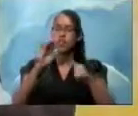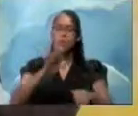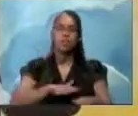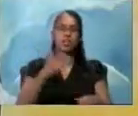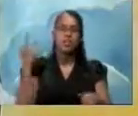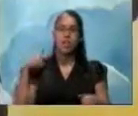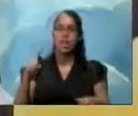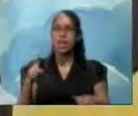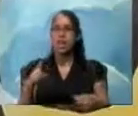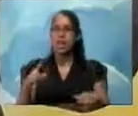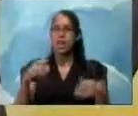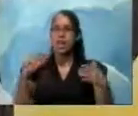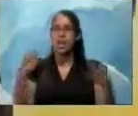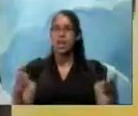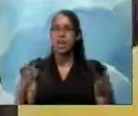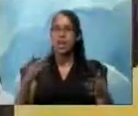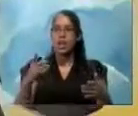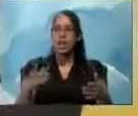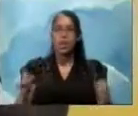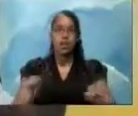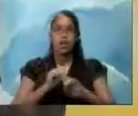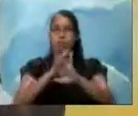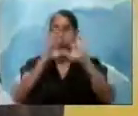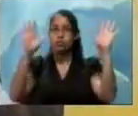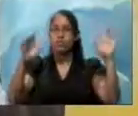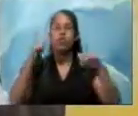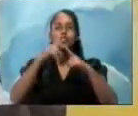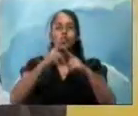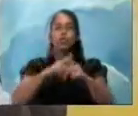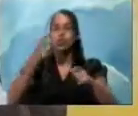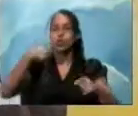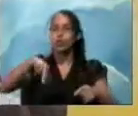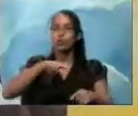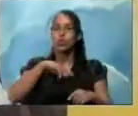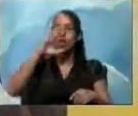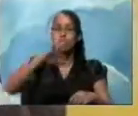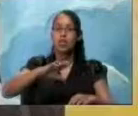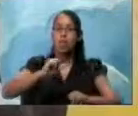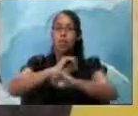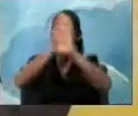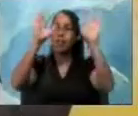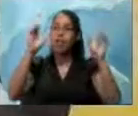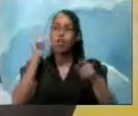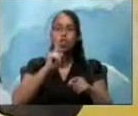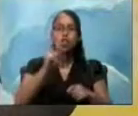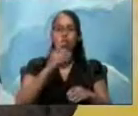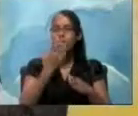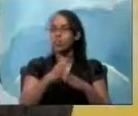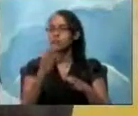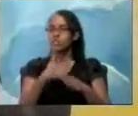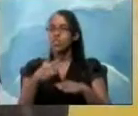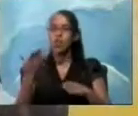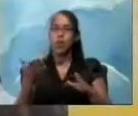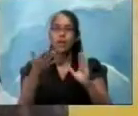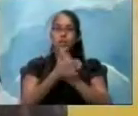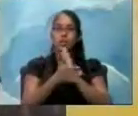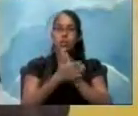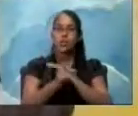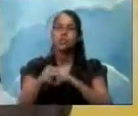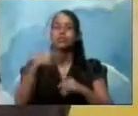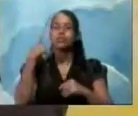¿qué? Para que pudiesen tener esplendor. Entonces, nosotros estamos claros entonces acá que no les importaba lo que sucediera